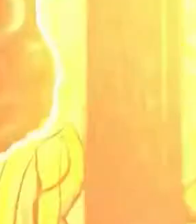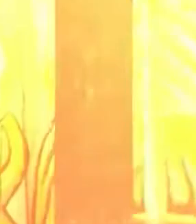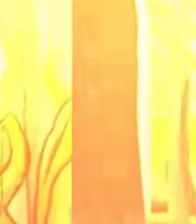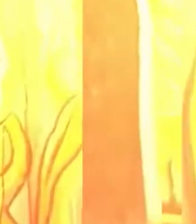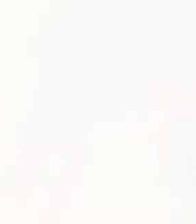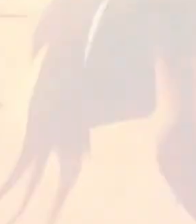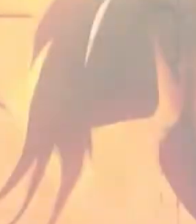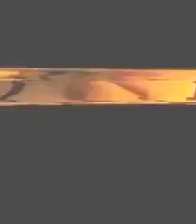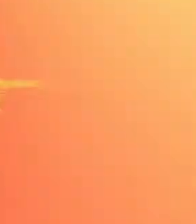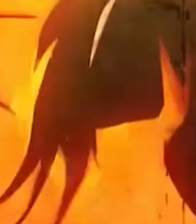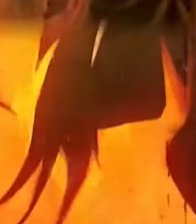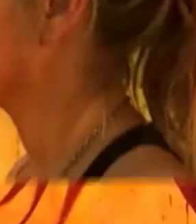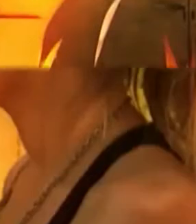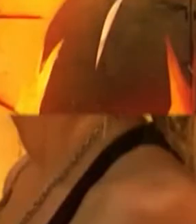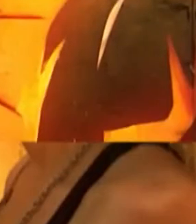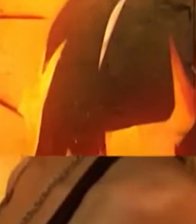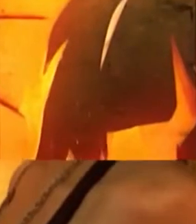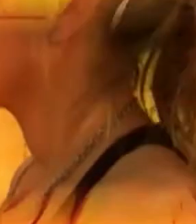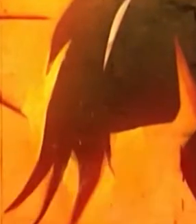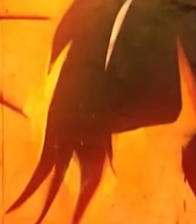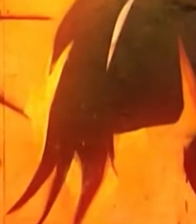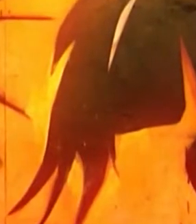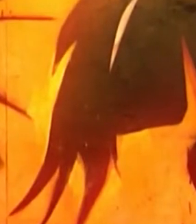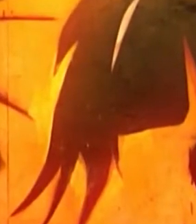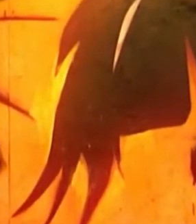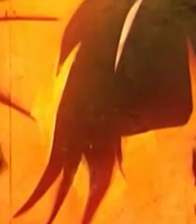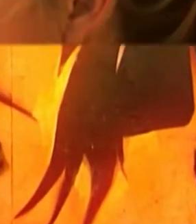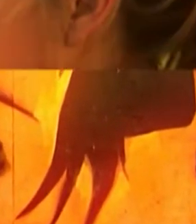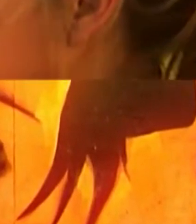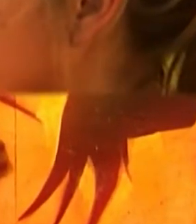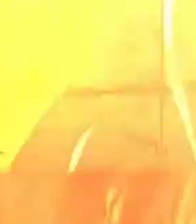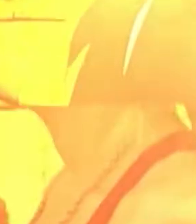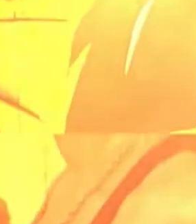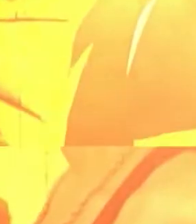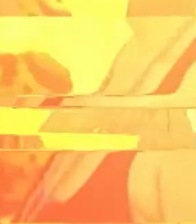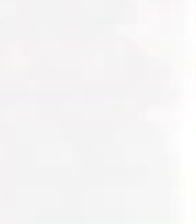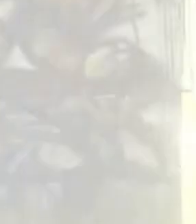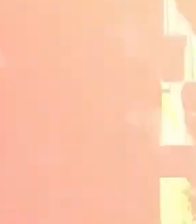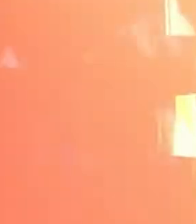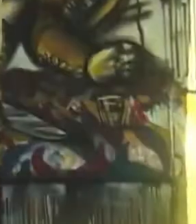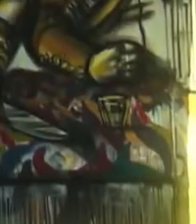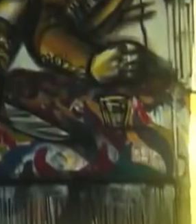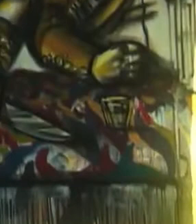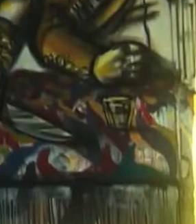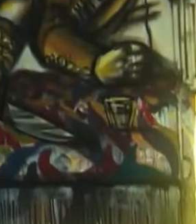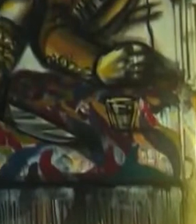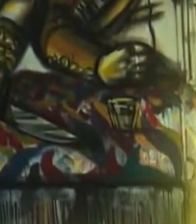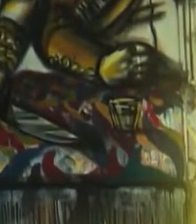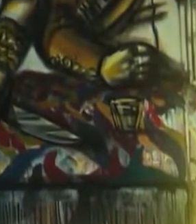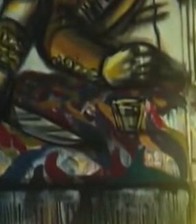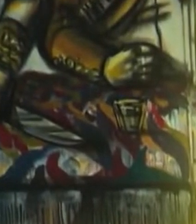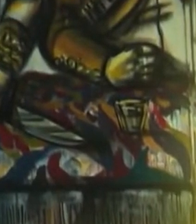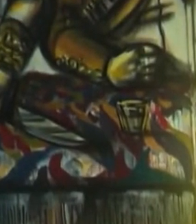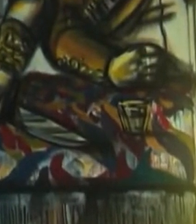Ay, corazón, corazón, corazón. Tus ojos me están llenando solo